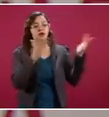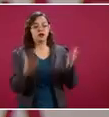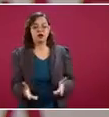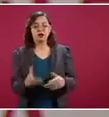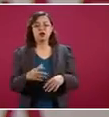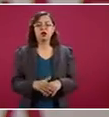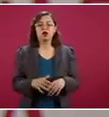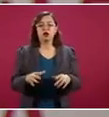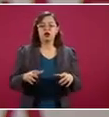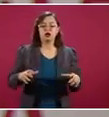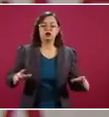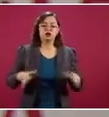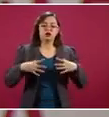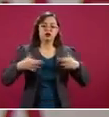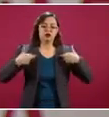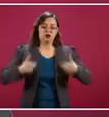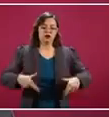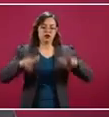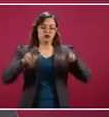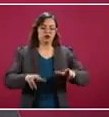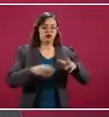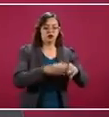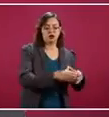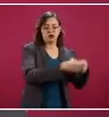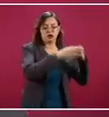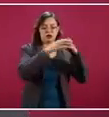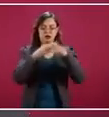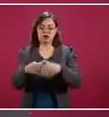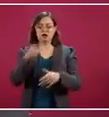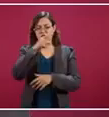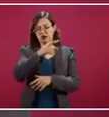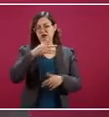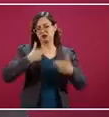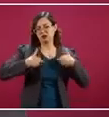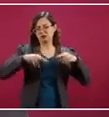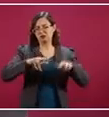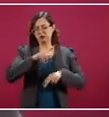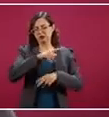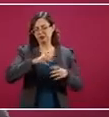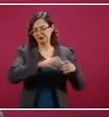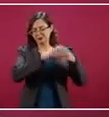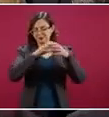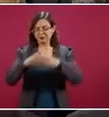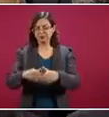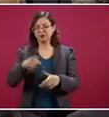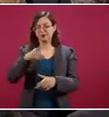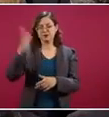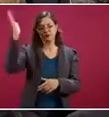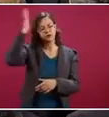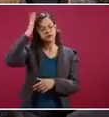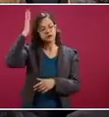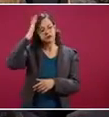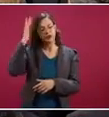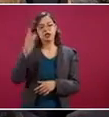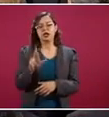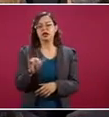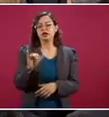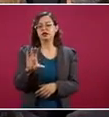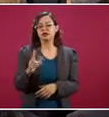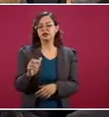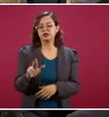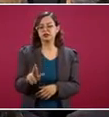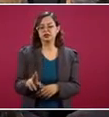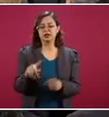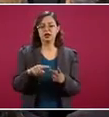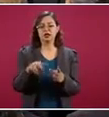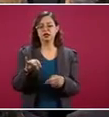a una comisión de muy alto nivel de la House of Representatives, encabezada por Richard Neal,